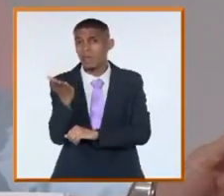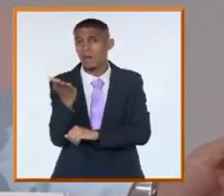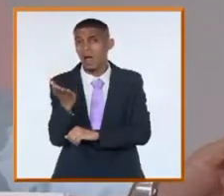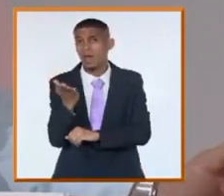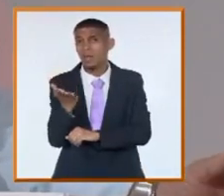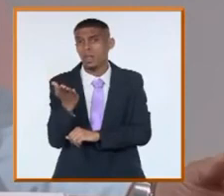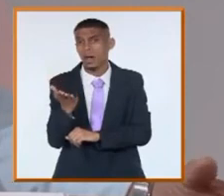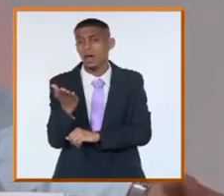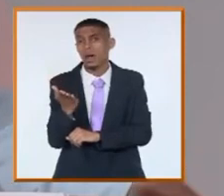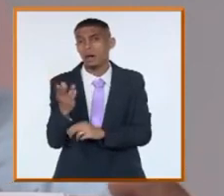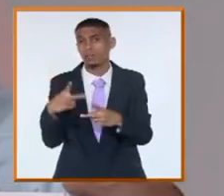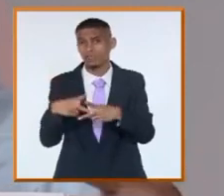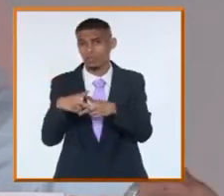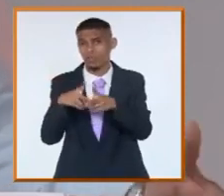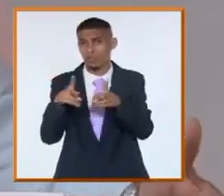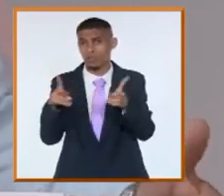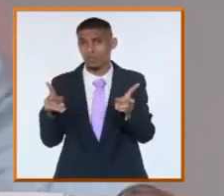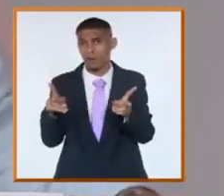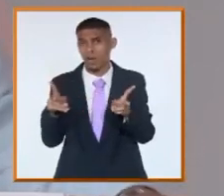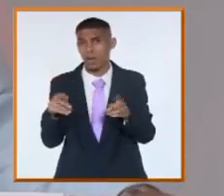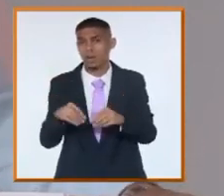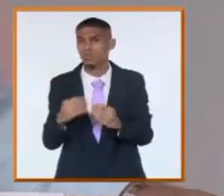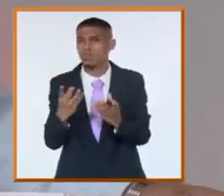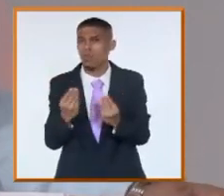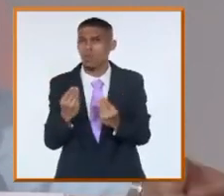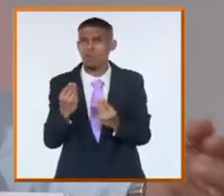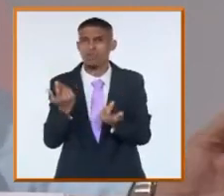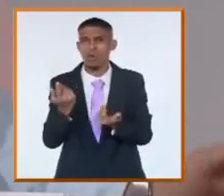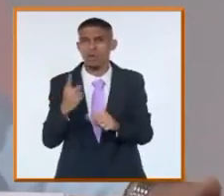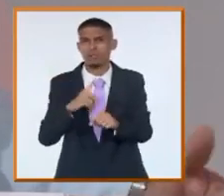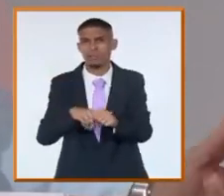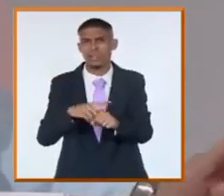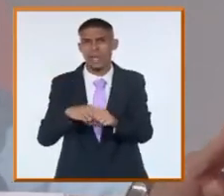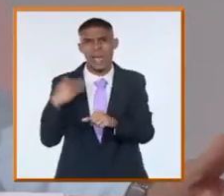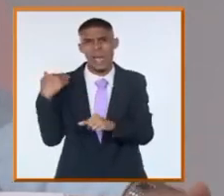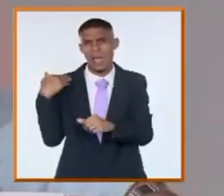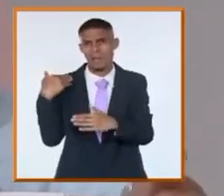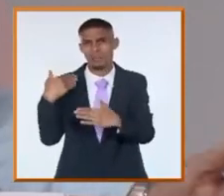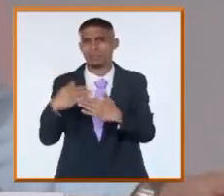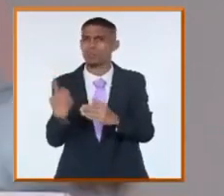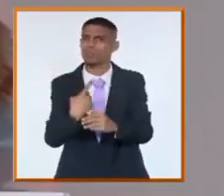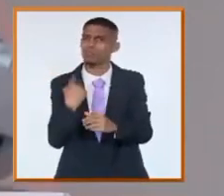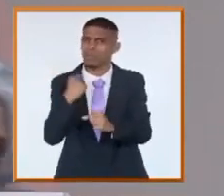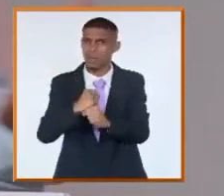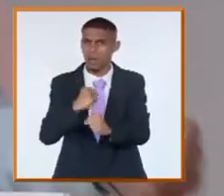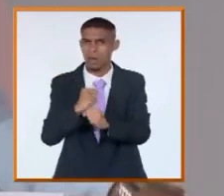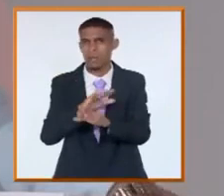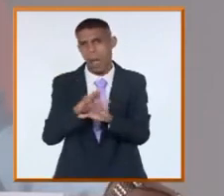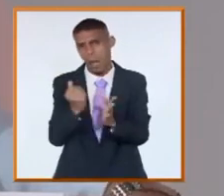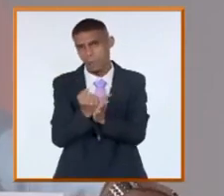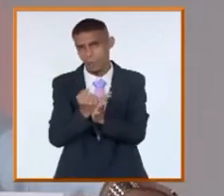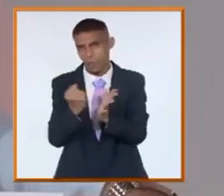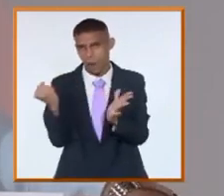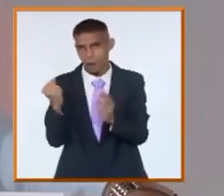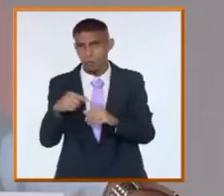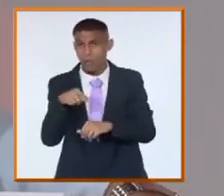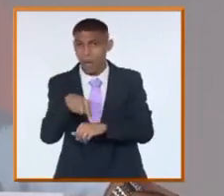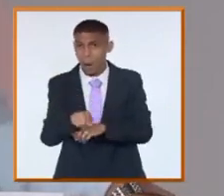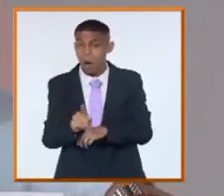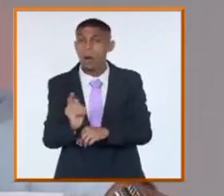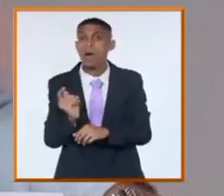gremio de Los profesionales movió durante mucho tiempo lo hemos estado trabajando ya fue aprobado Bueno ya se están